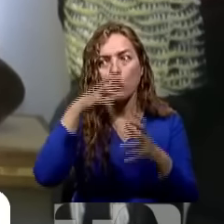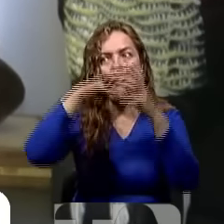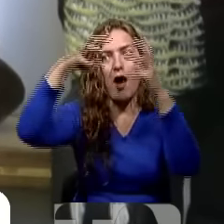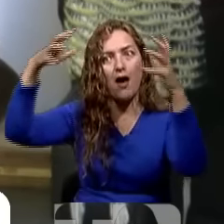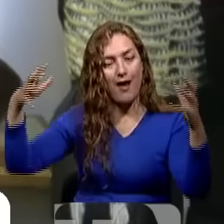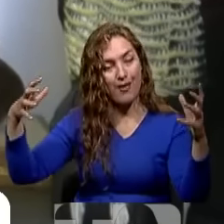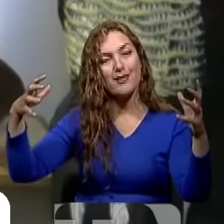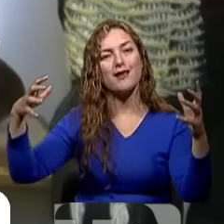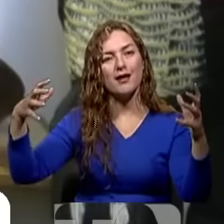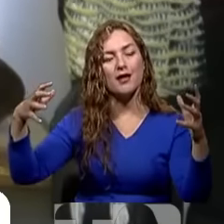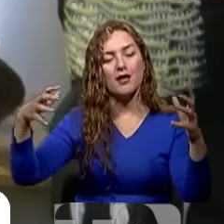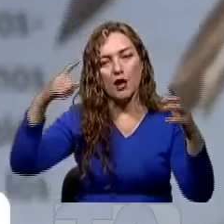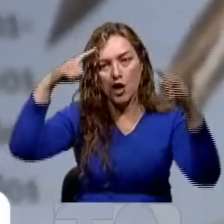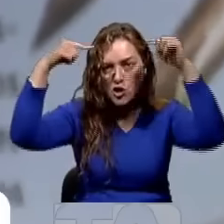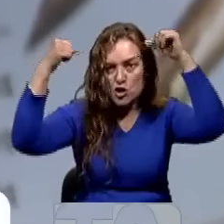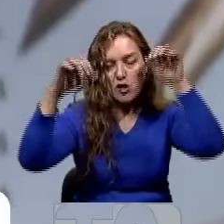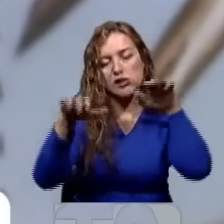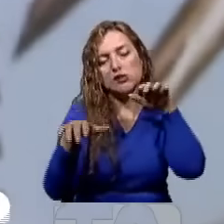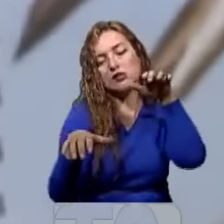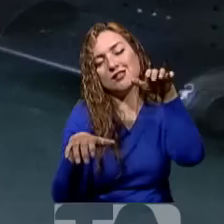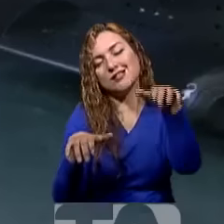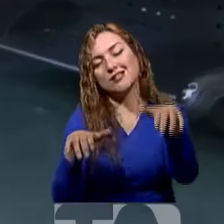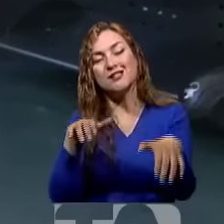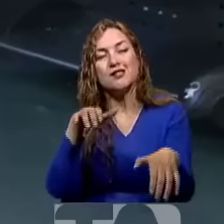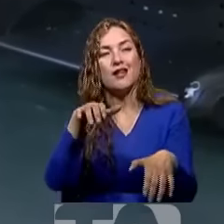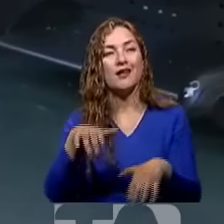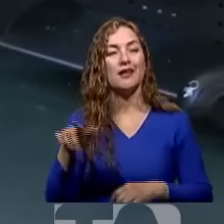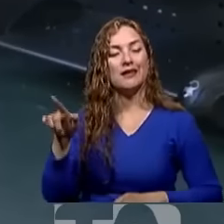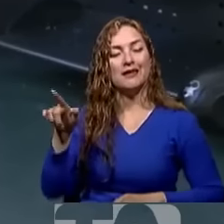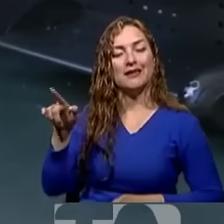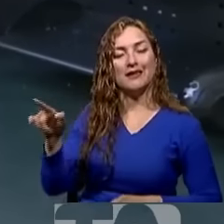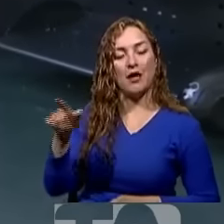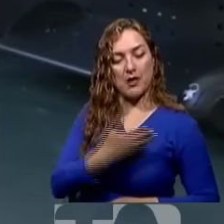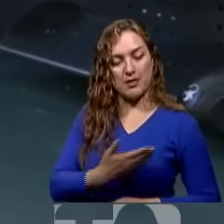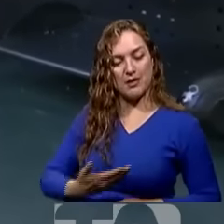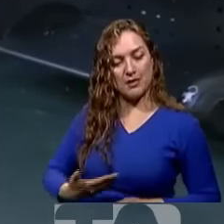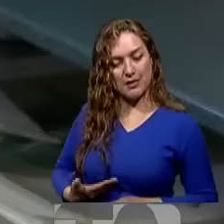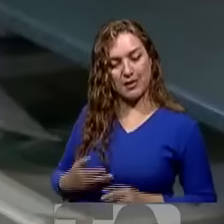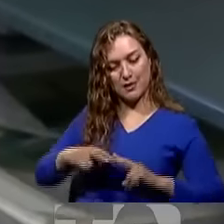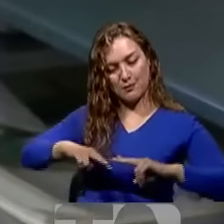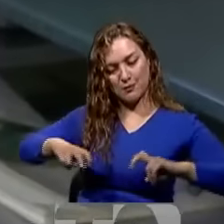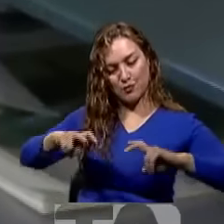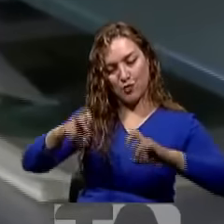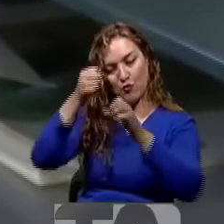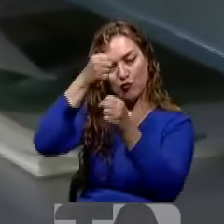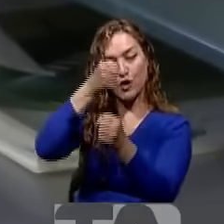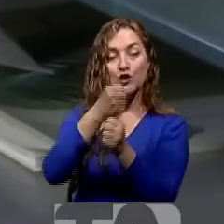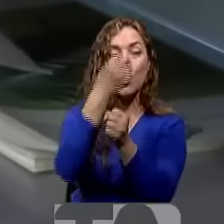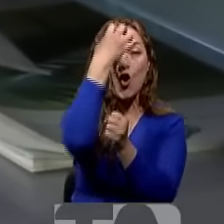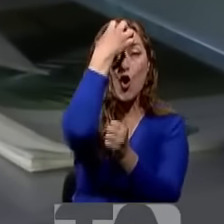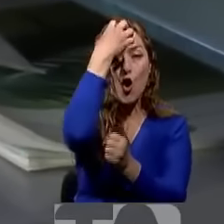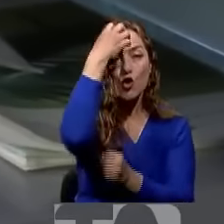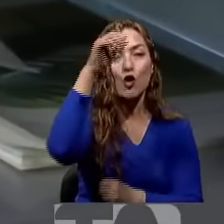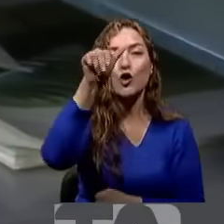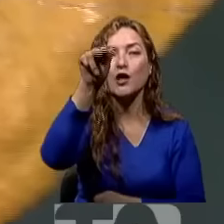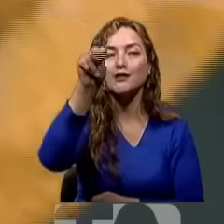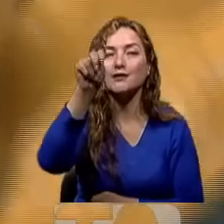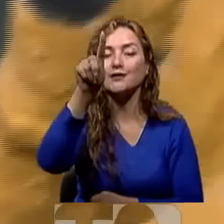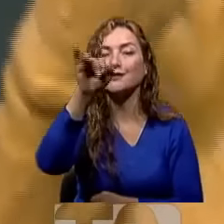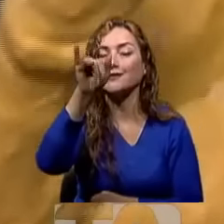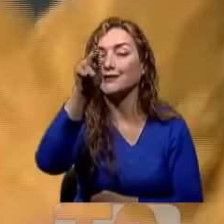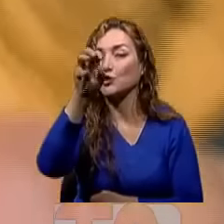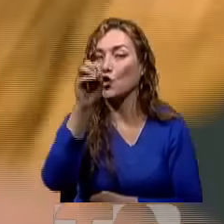grandes, osos perezosos. Sebastián Con, presidente investigador de la Fundación Cóndor Andino, señala que su principal arma de defensa